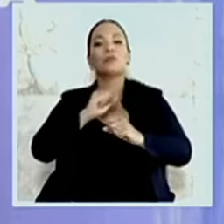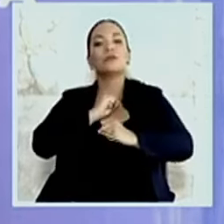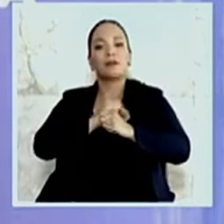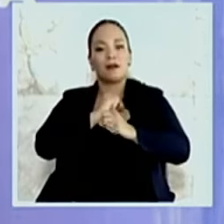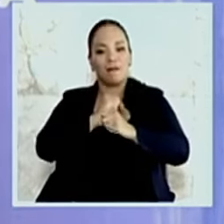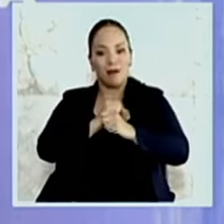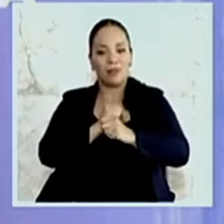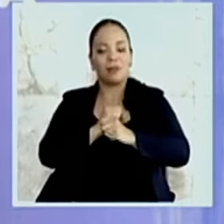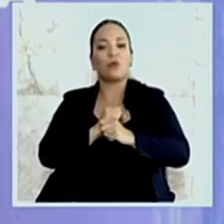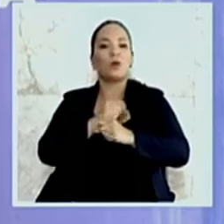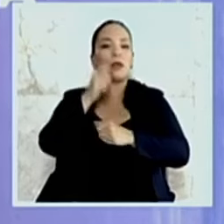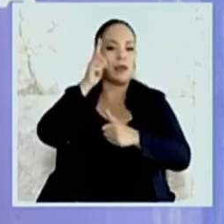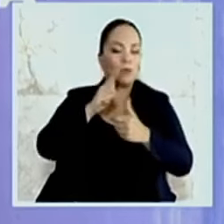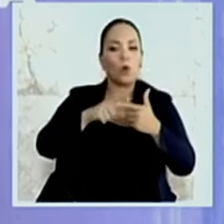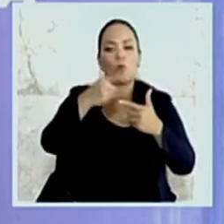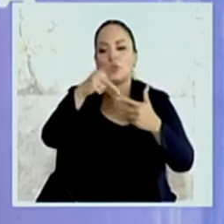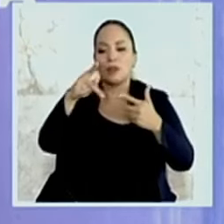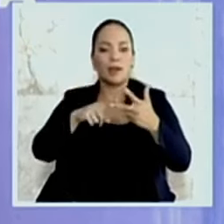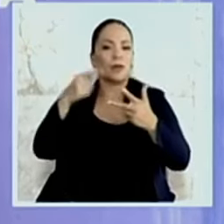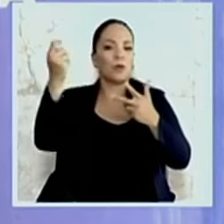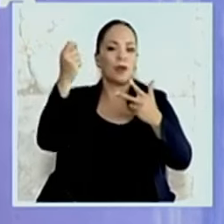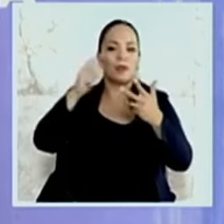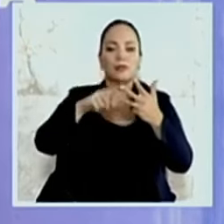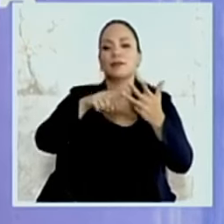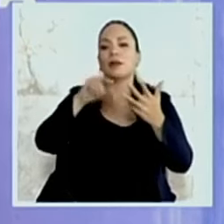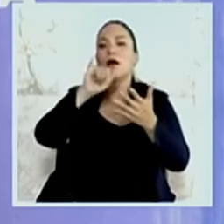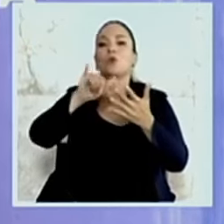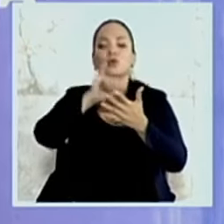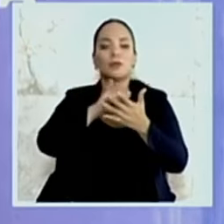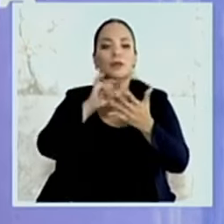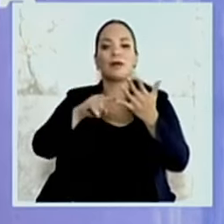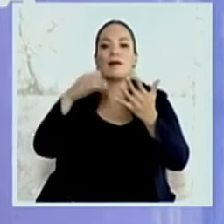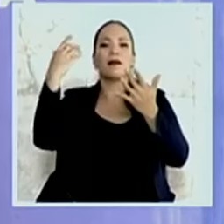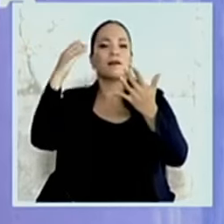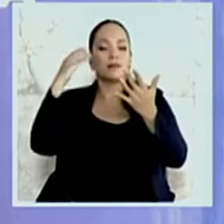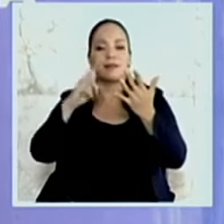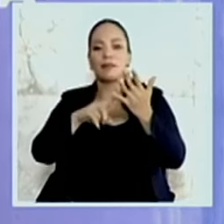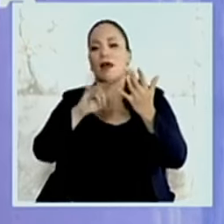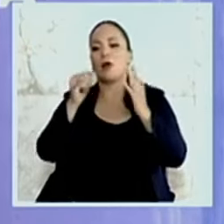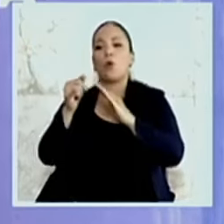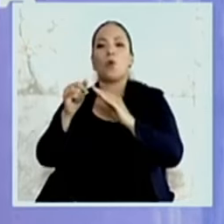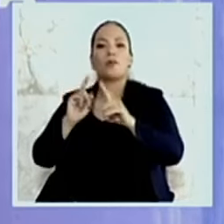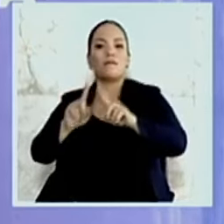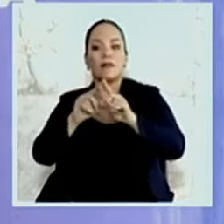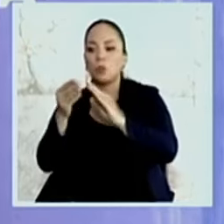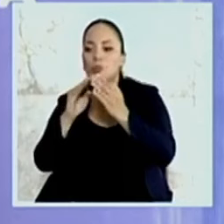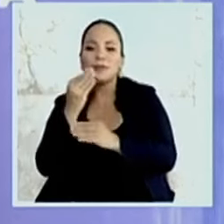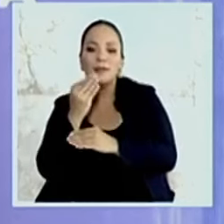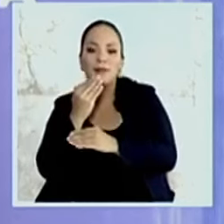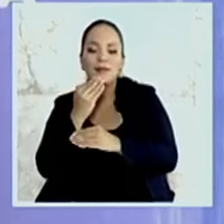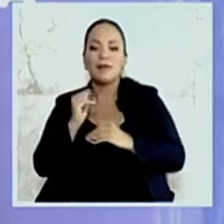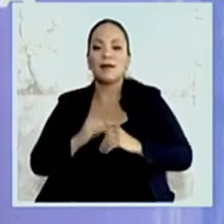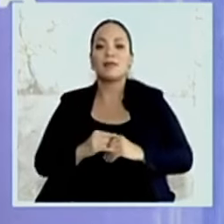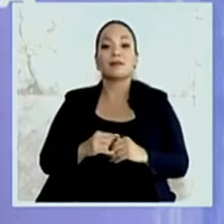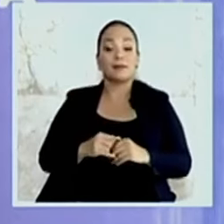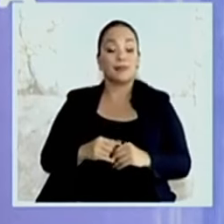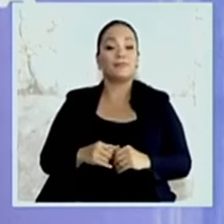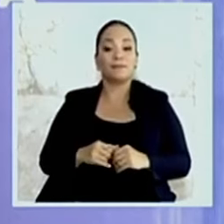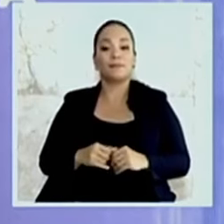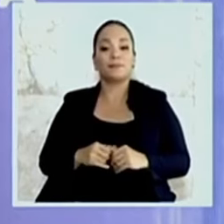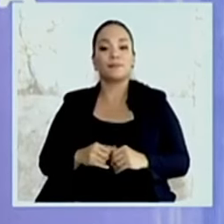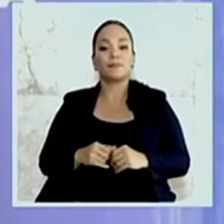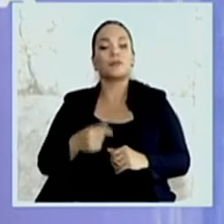parte técnica yo no quiero comentar, pero sí, seguimos trabajando en Limón,